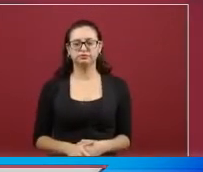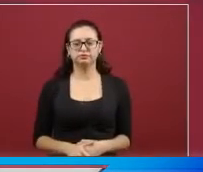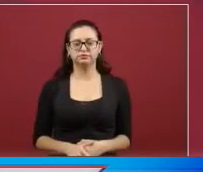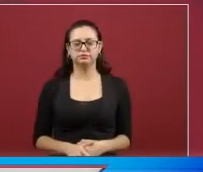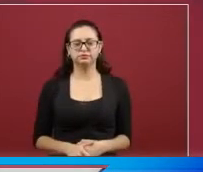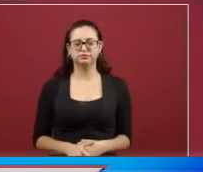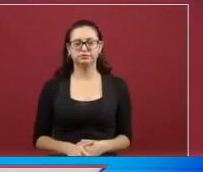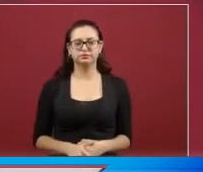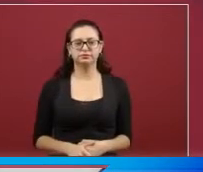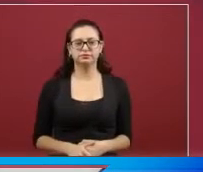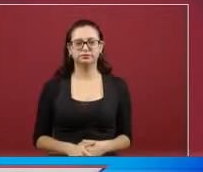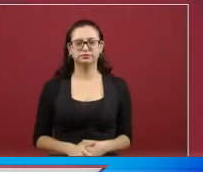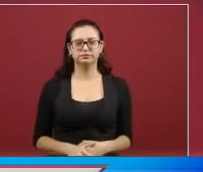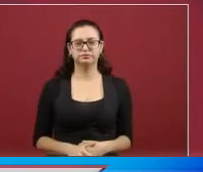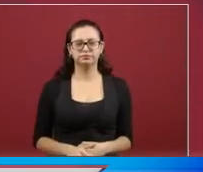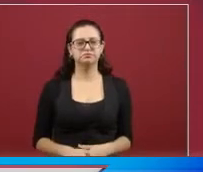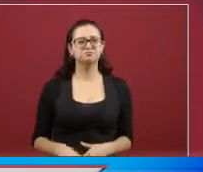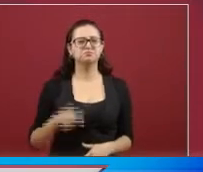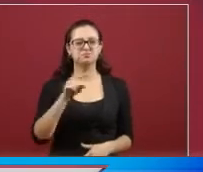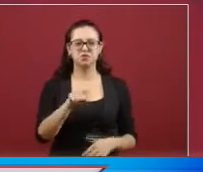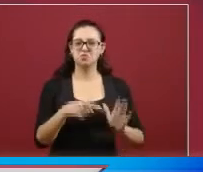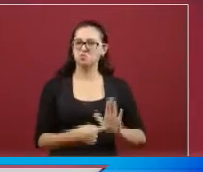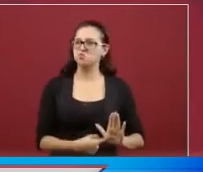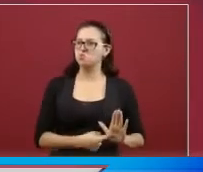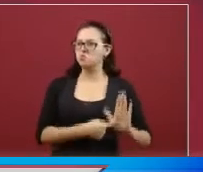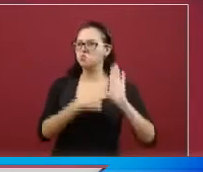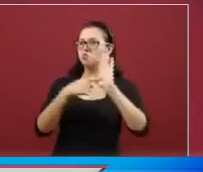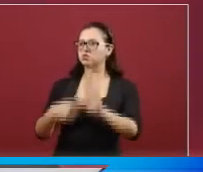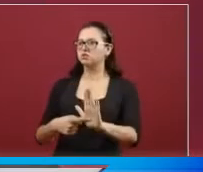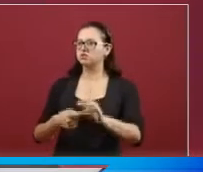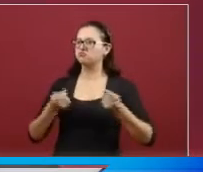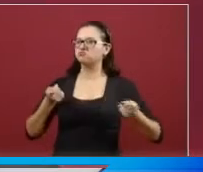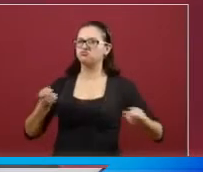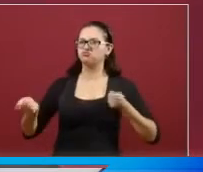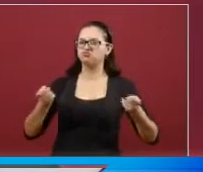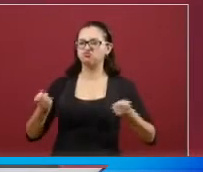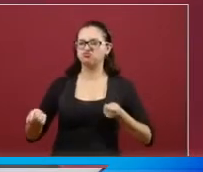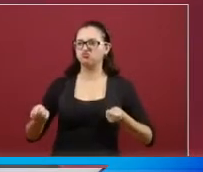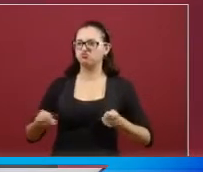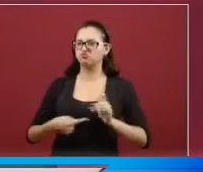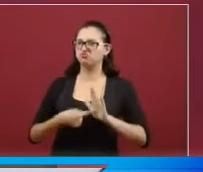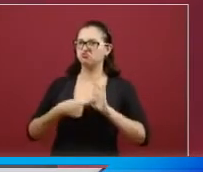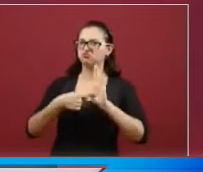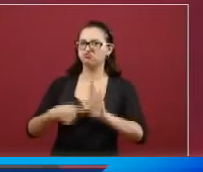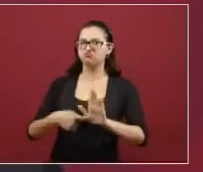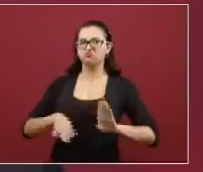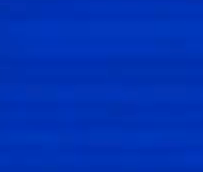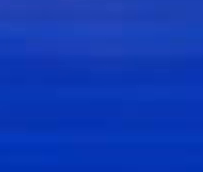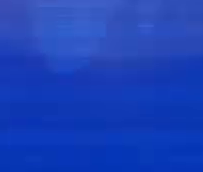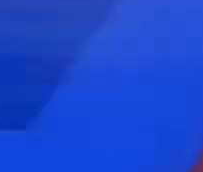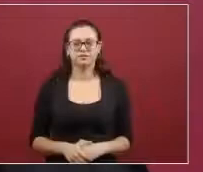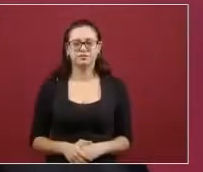austero, patriota. El día de hoy visitará a su pueblo en Guelatao, Oaxaca, para conmemorar su natalicio.